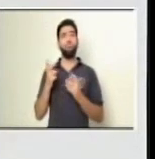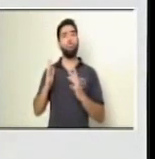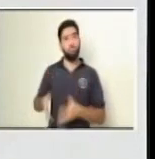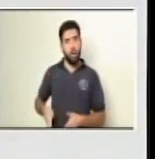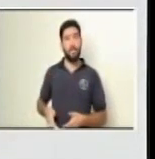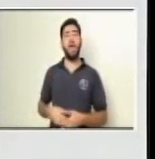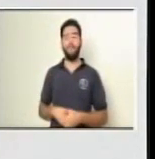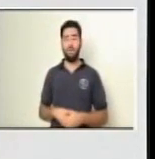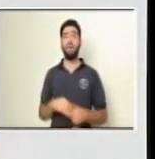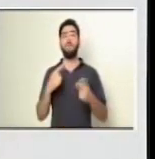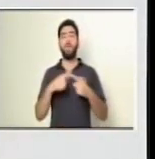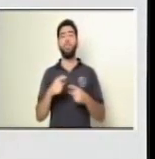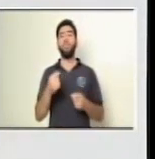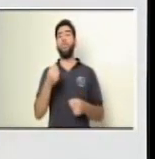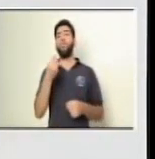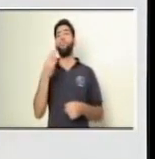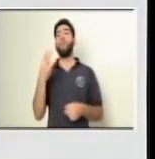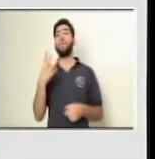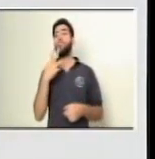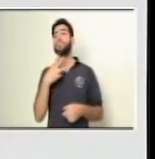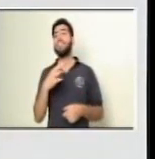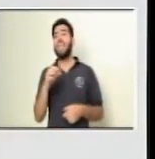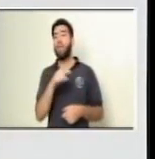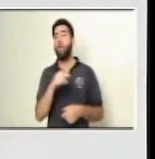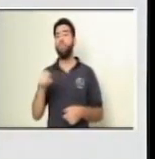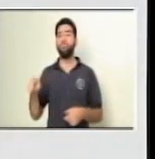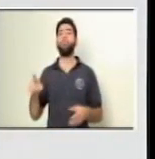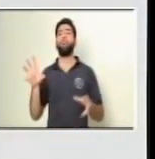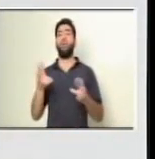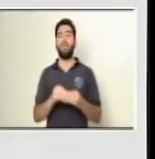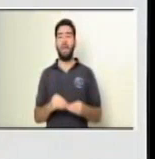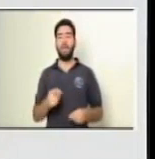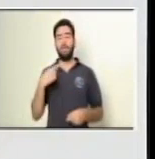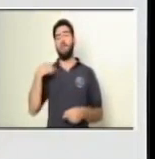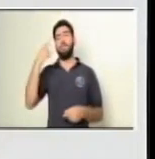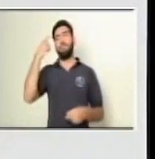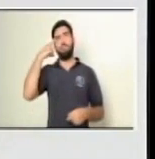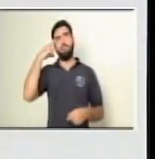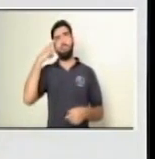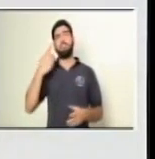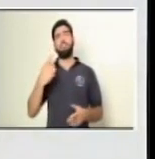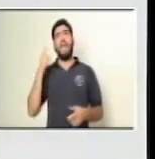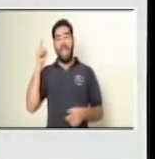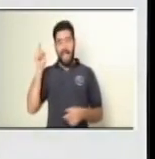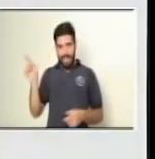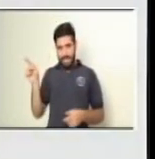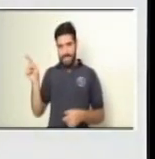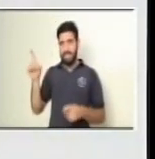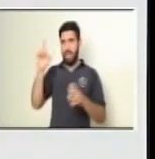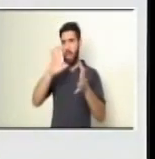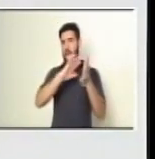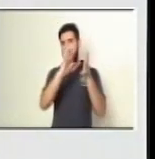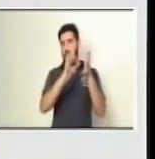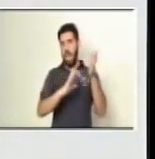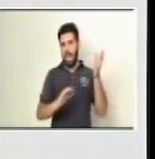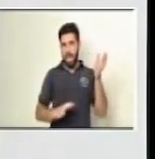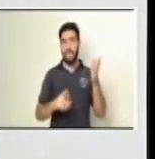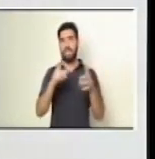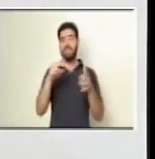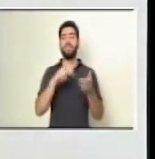pregunta es, ¿cuántos hijos tiene? Muy bien. Planteemos las inecuaciones. Nos